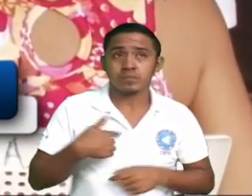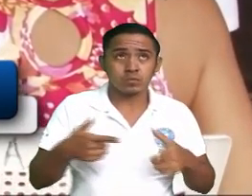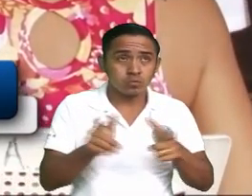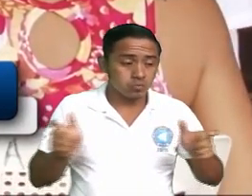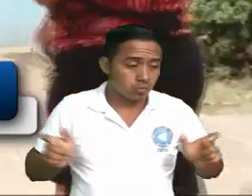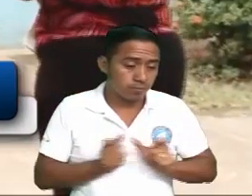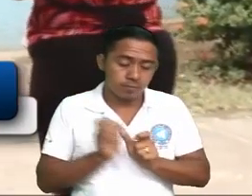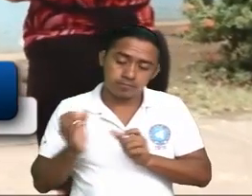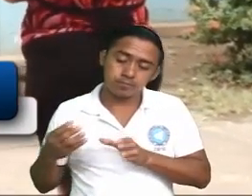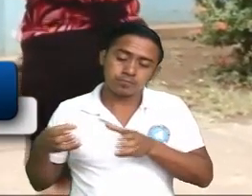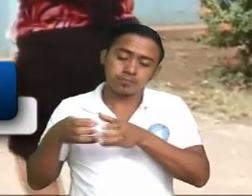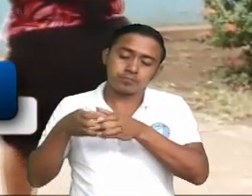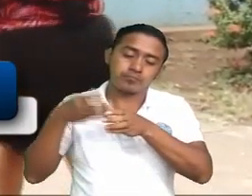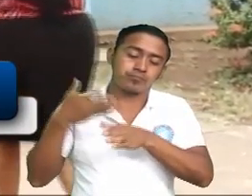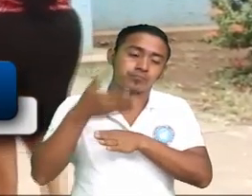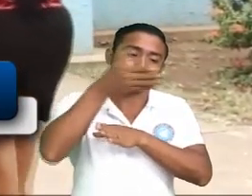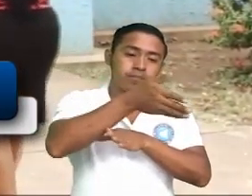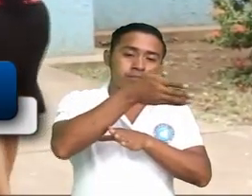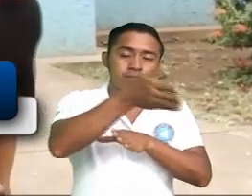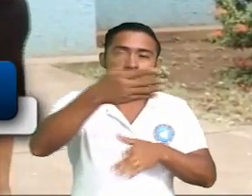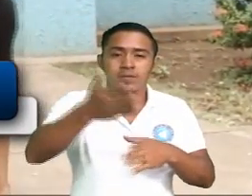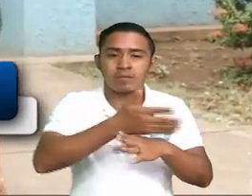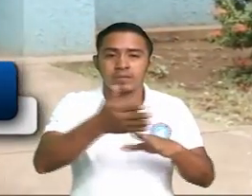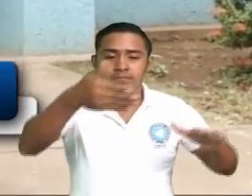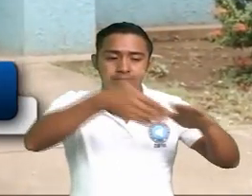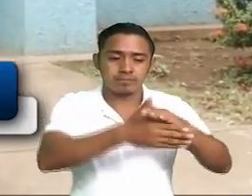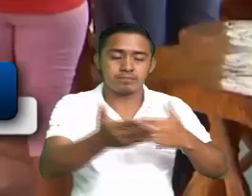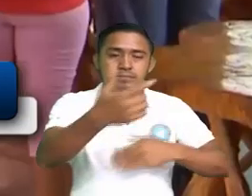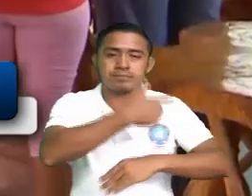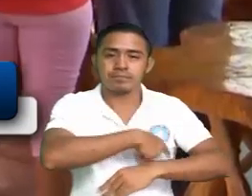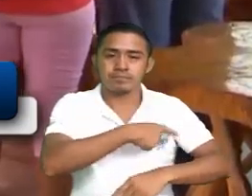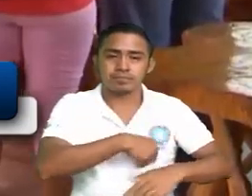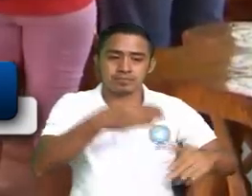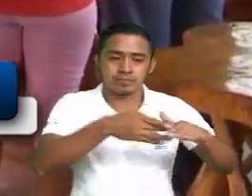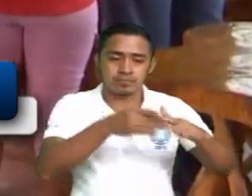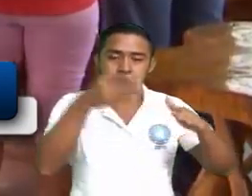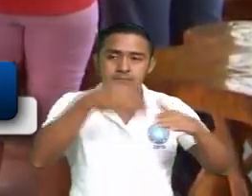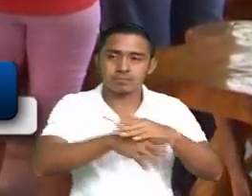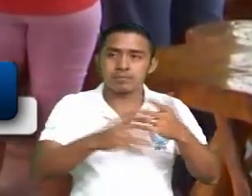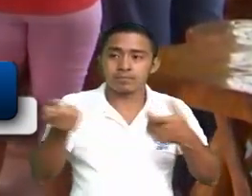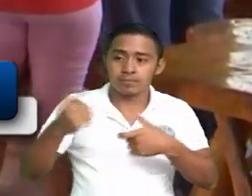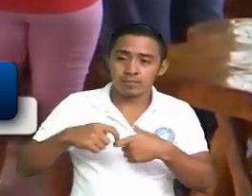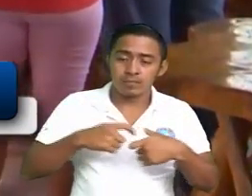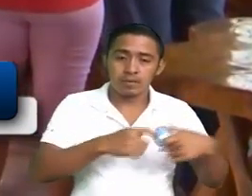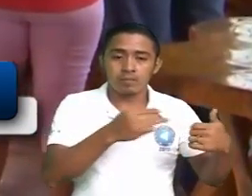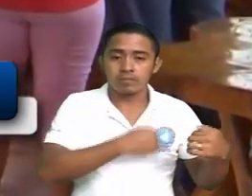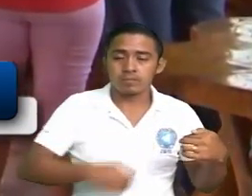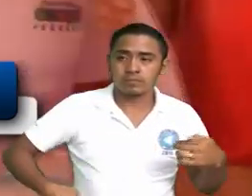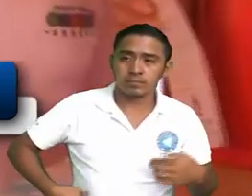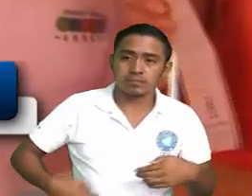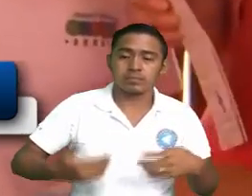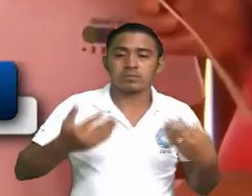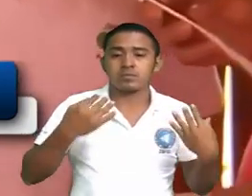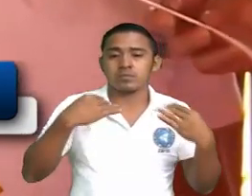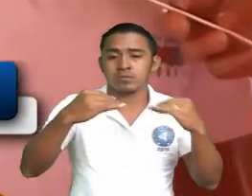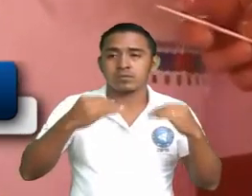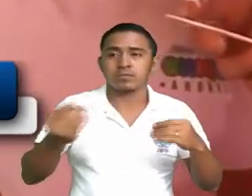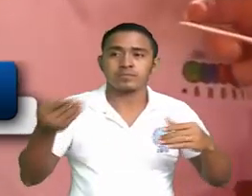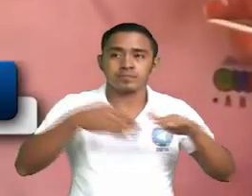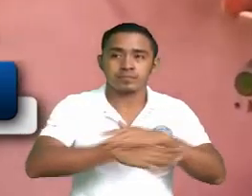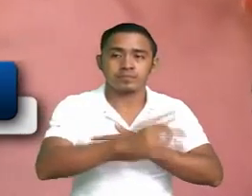de salud llegamos e intervenimos, ¿verdad? Lo previamente la coordinación con MINET y entramos a